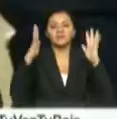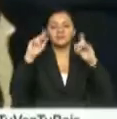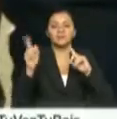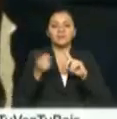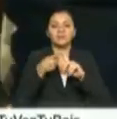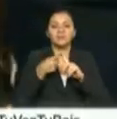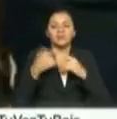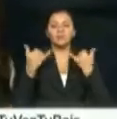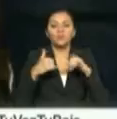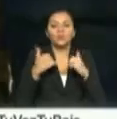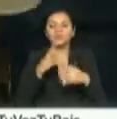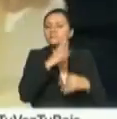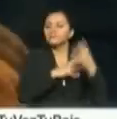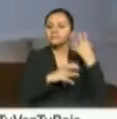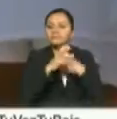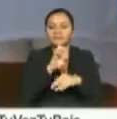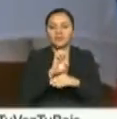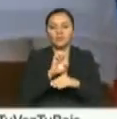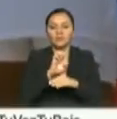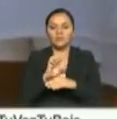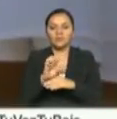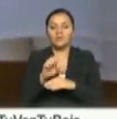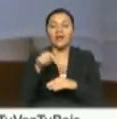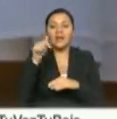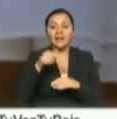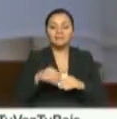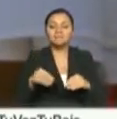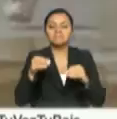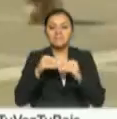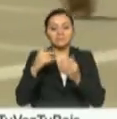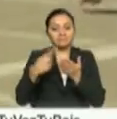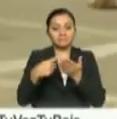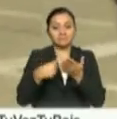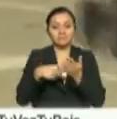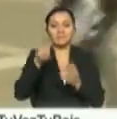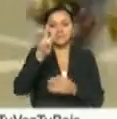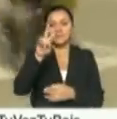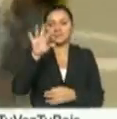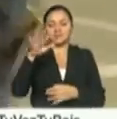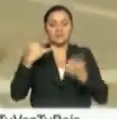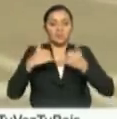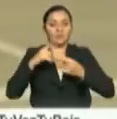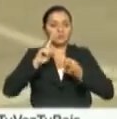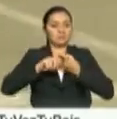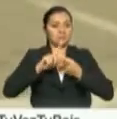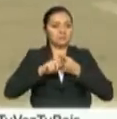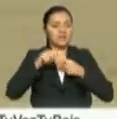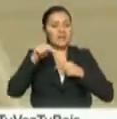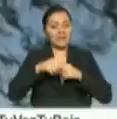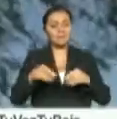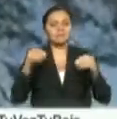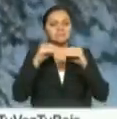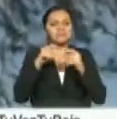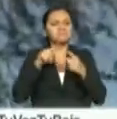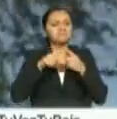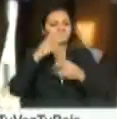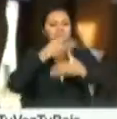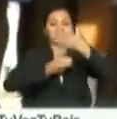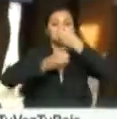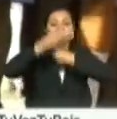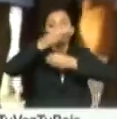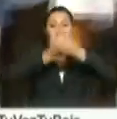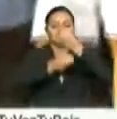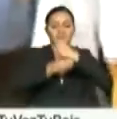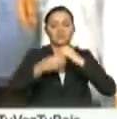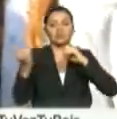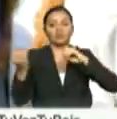de Juegos Ancestrales del Ecuador, en donde se disputaron 25 juegos, entre los que se destacaron la caña encebada,